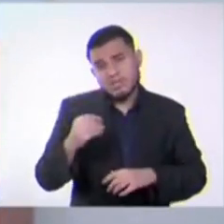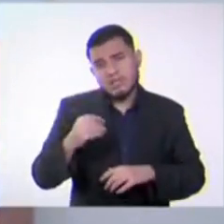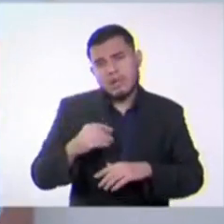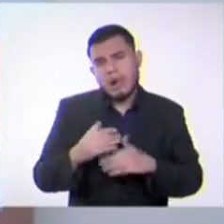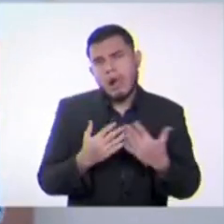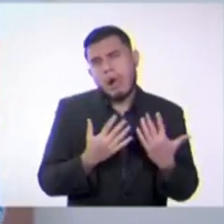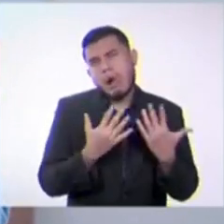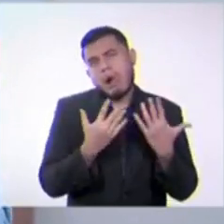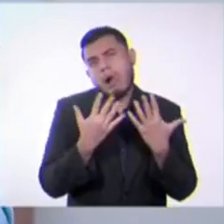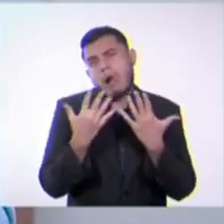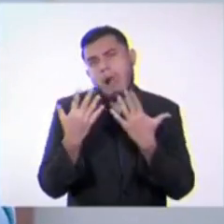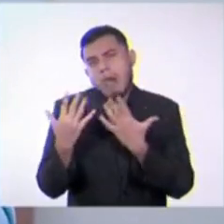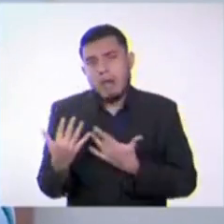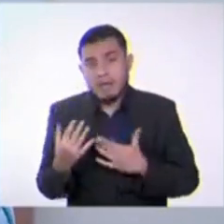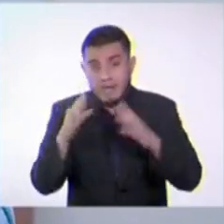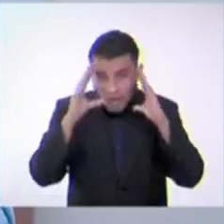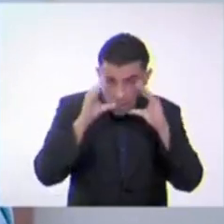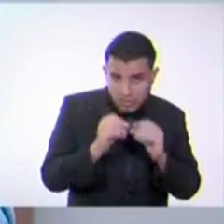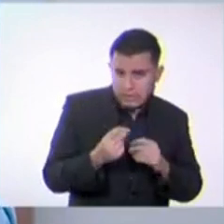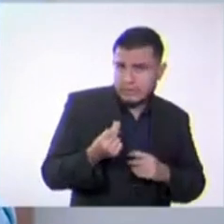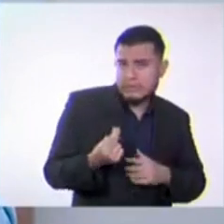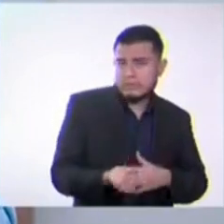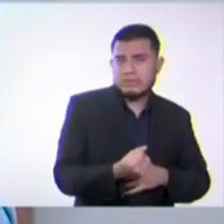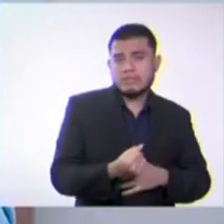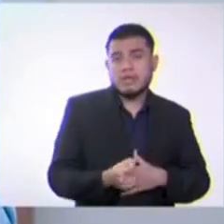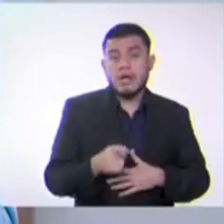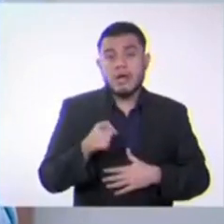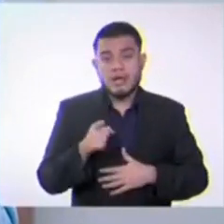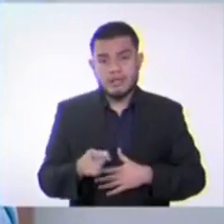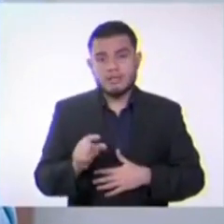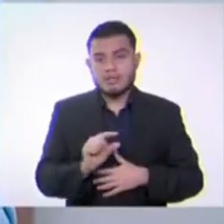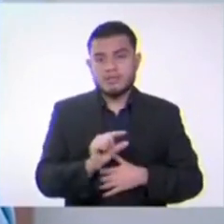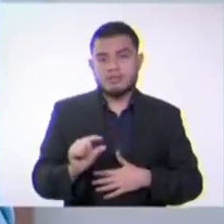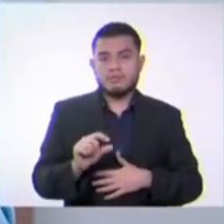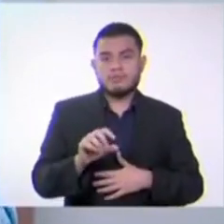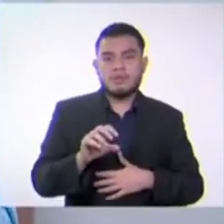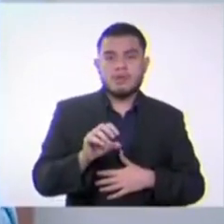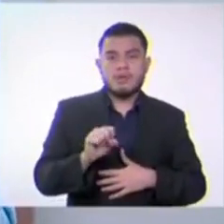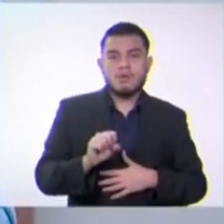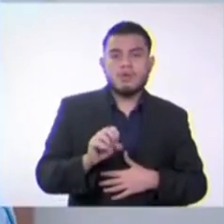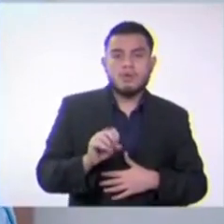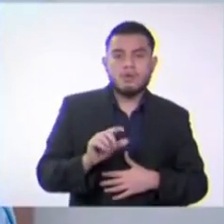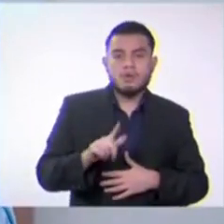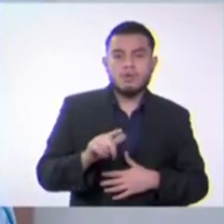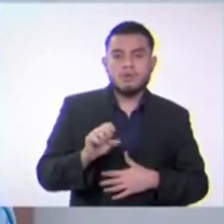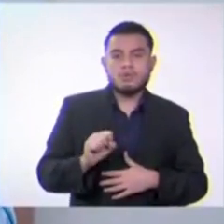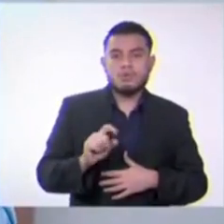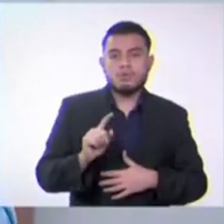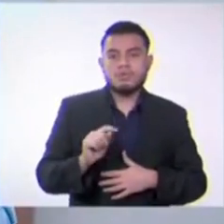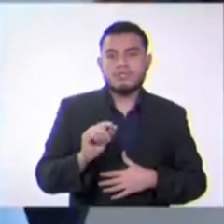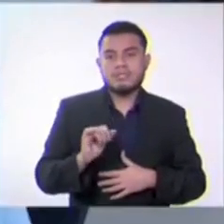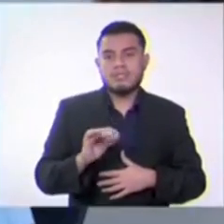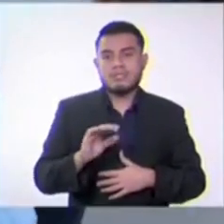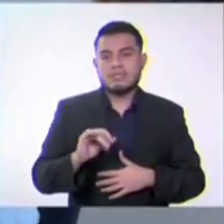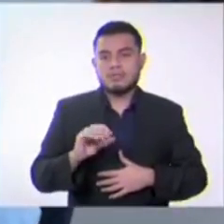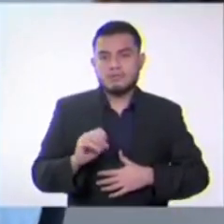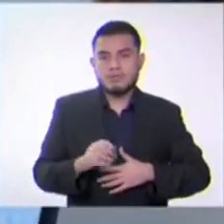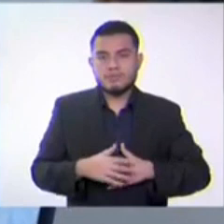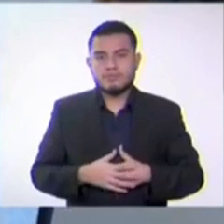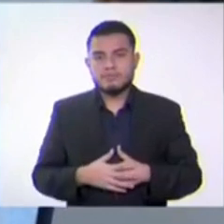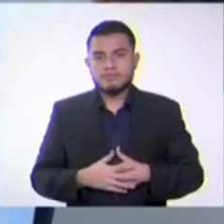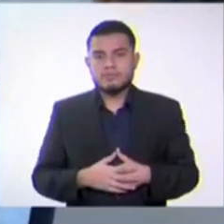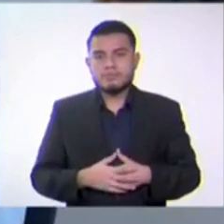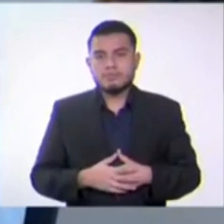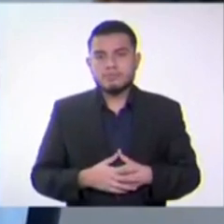noches son más cortas. A este punto le vamos a conocer como solsticio.